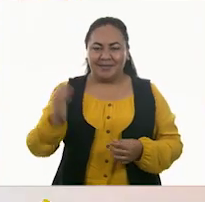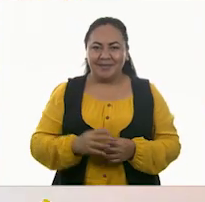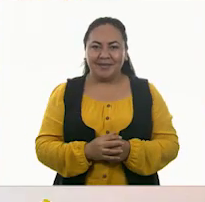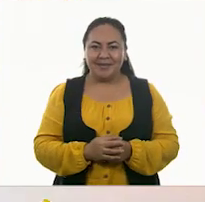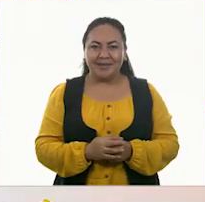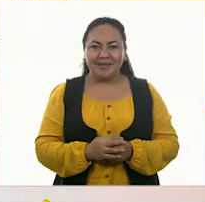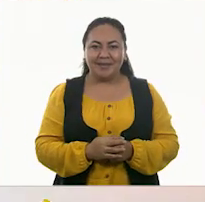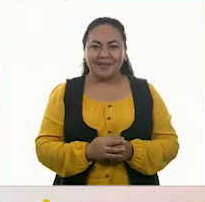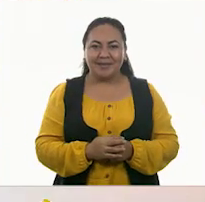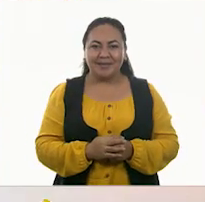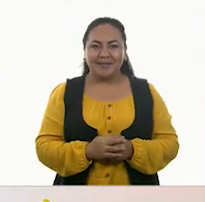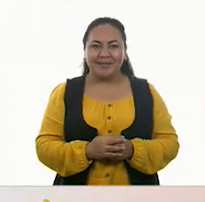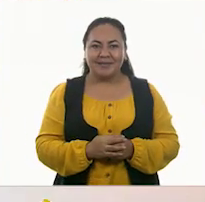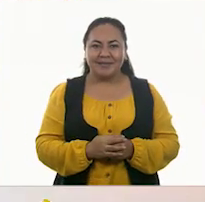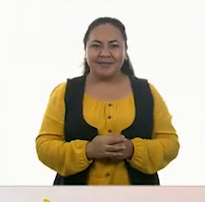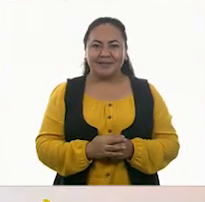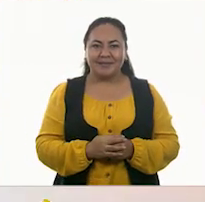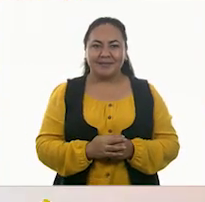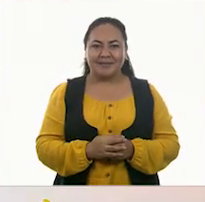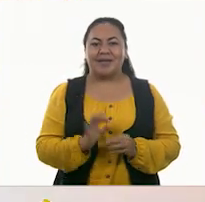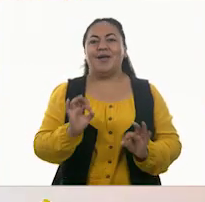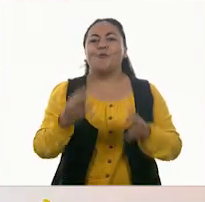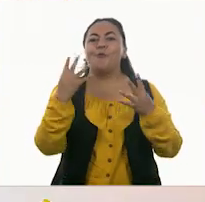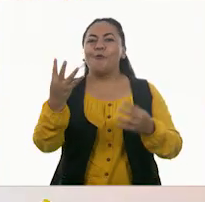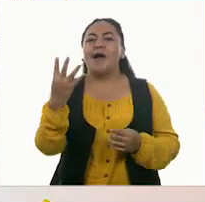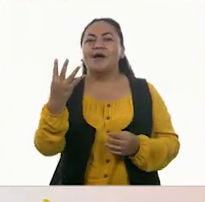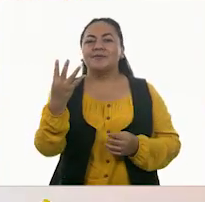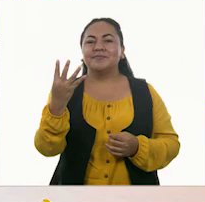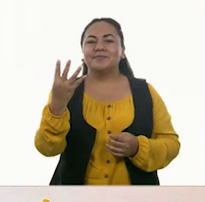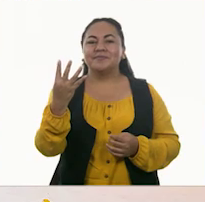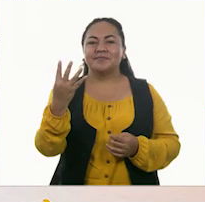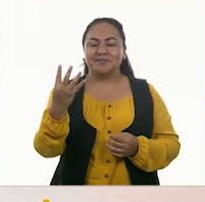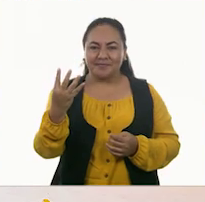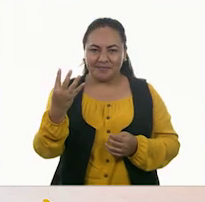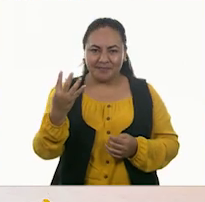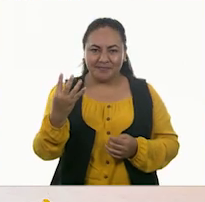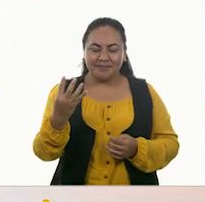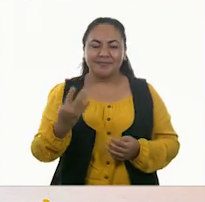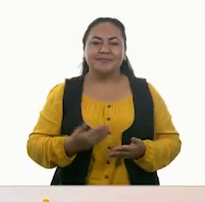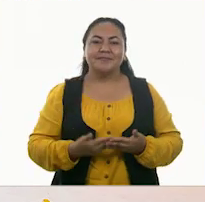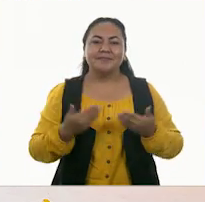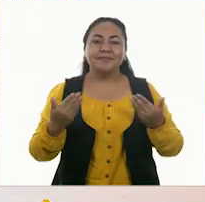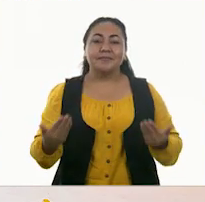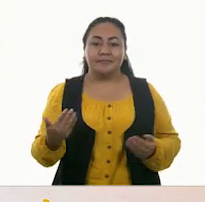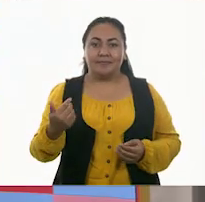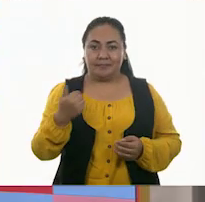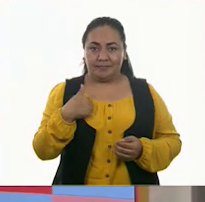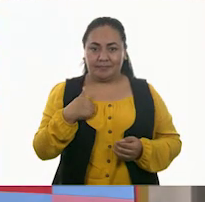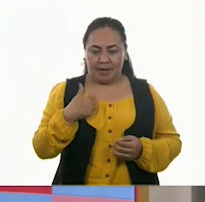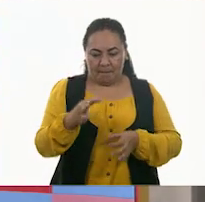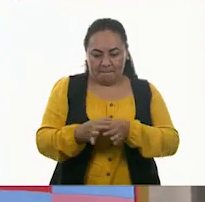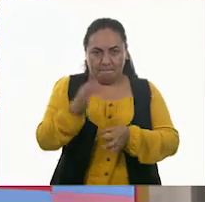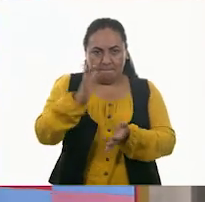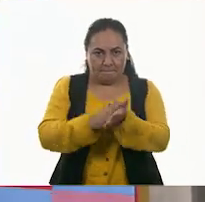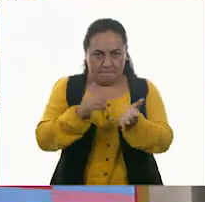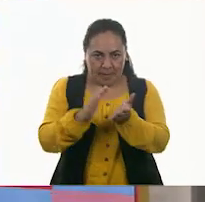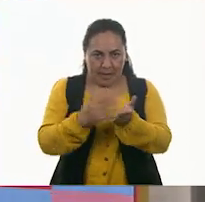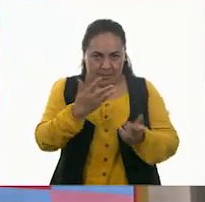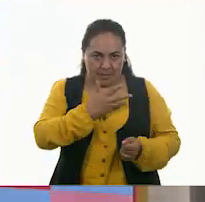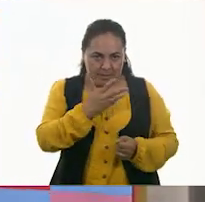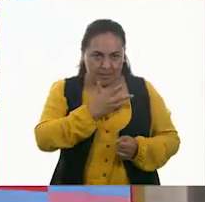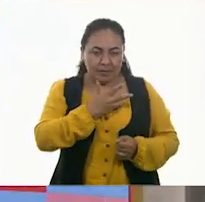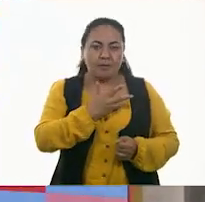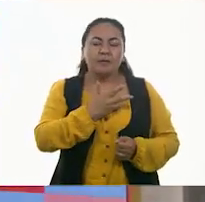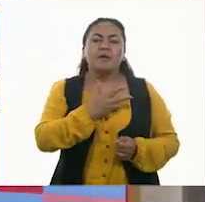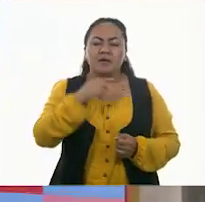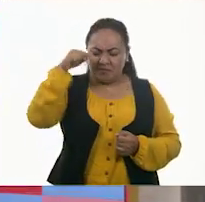1, 2, 3, 4. Ahí está. 4. Excelente. Muy bien, Aníbal. Tengo mi rodito de papel. ¿Qué puedo hacer ahora en el